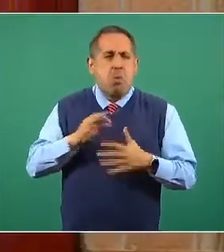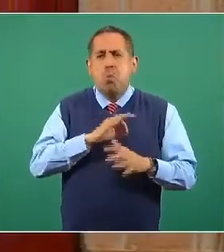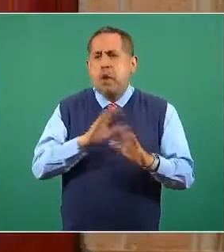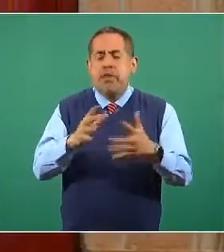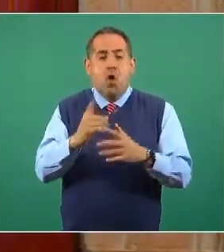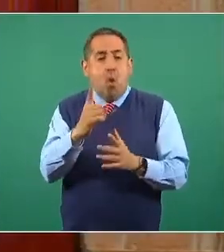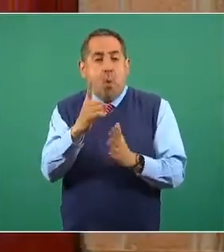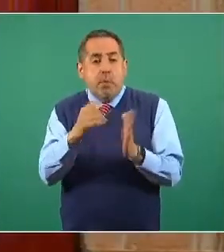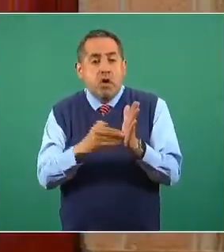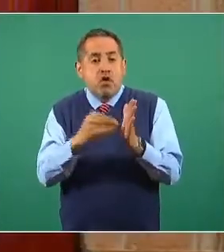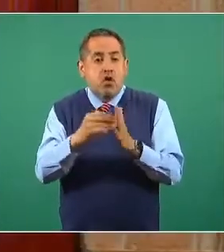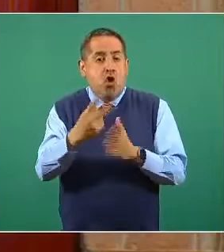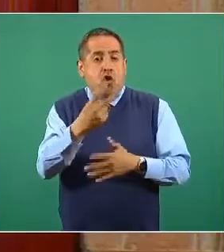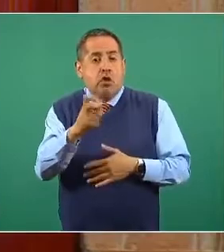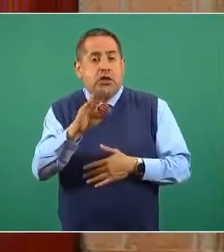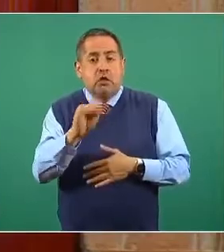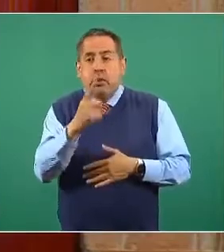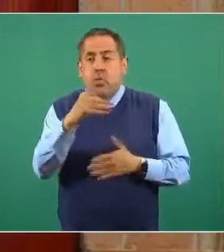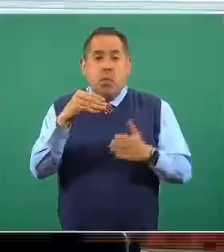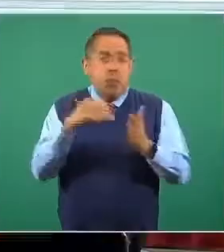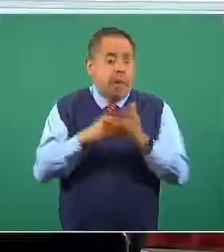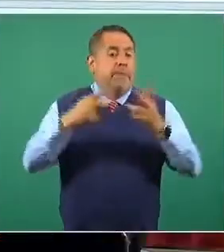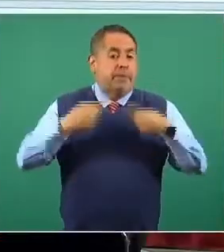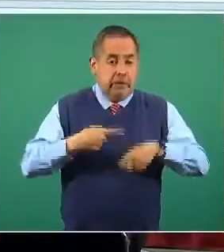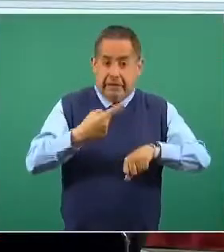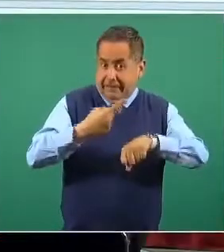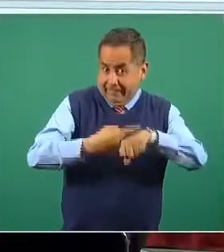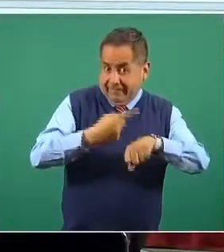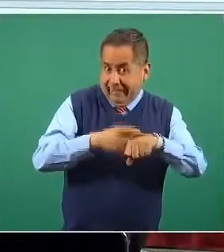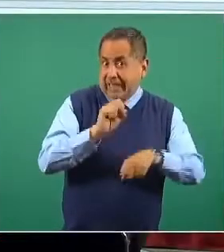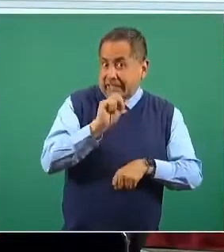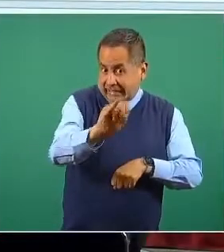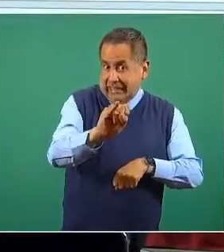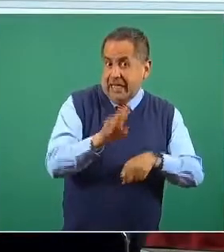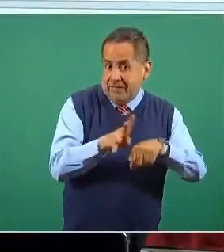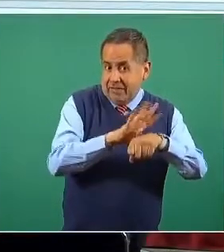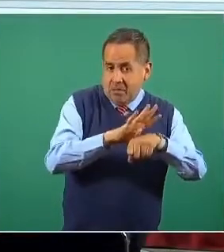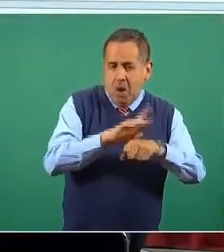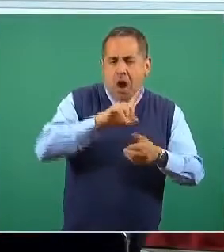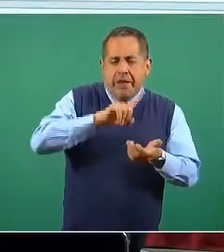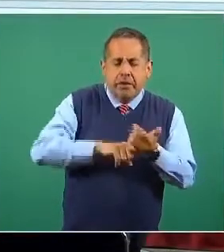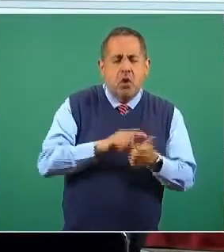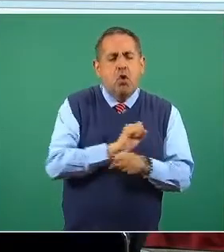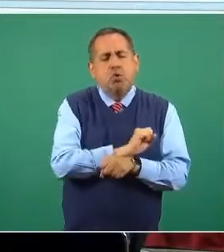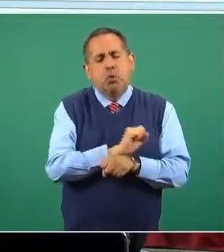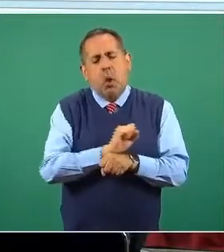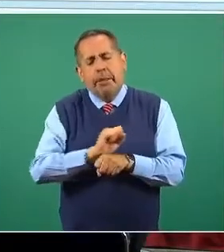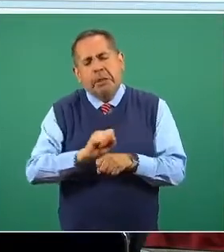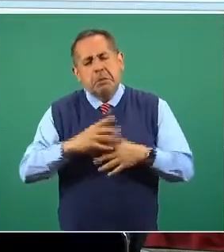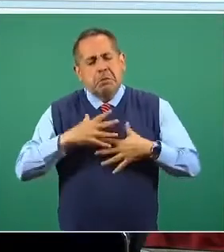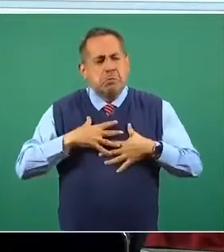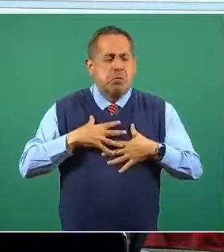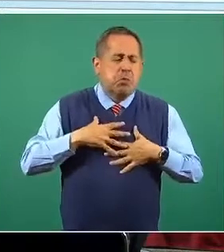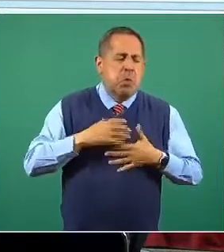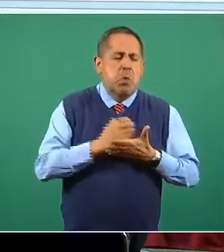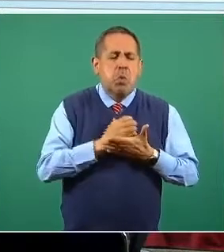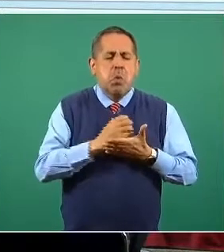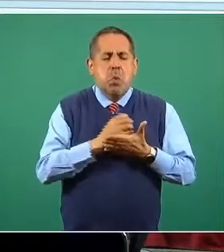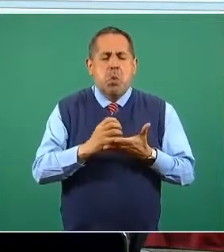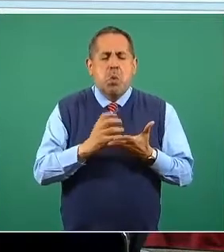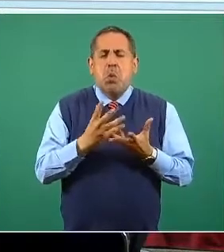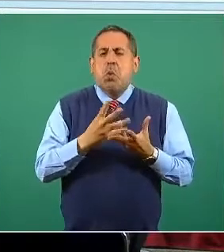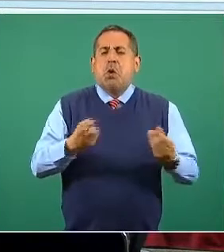de 1.291.000 las personas que se han recuperado, que han curado de la enfermedad